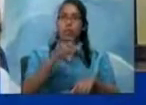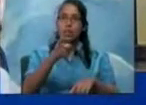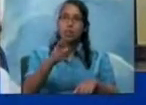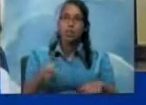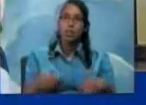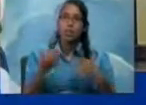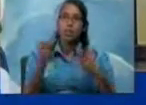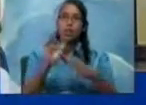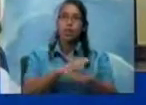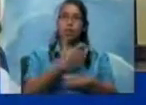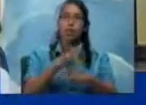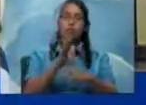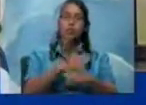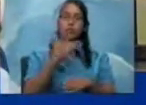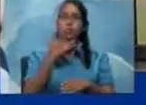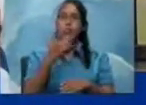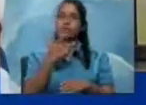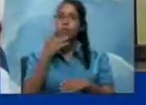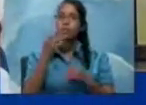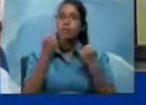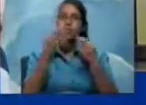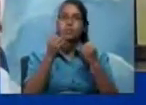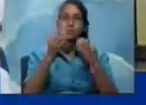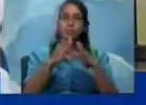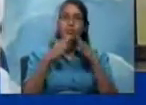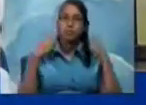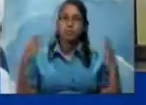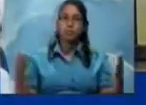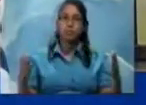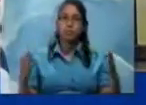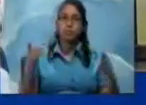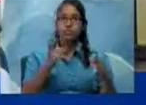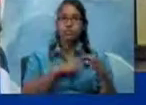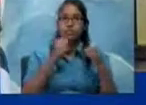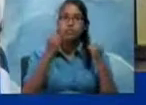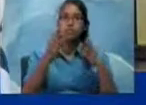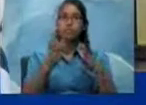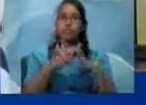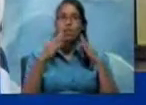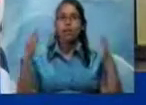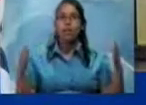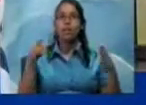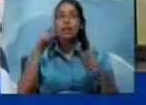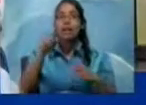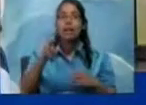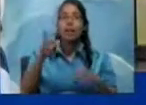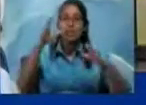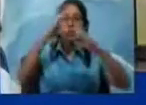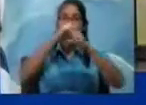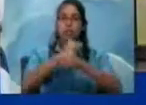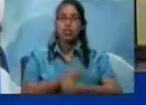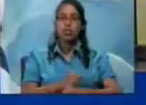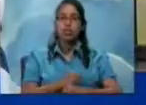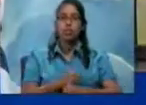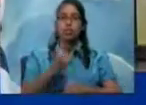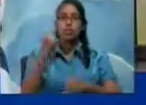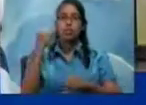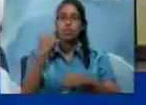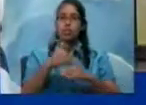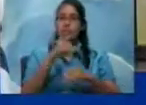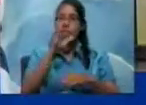a compartir algo muy grande muy grande muy grande esa noche como andaban